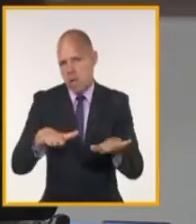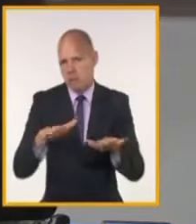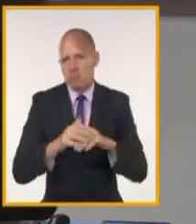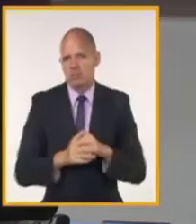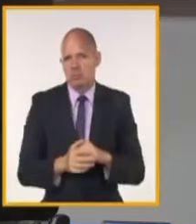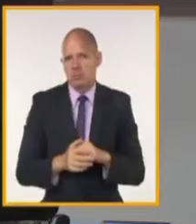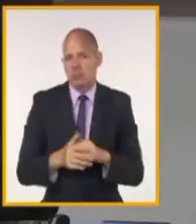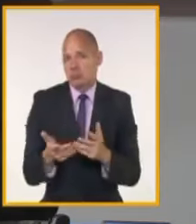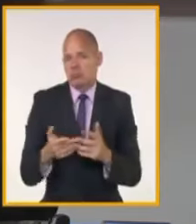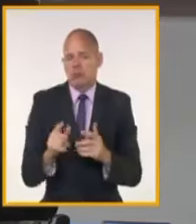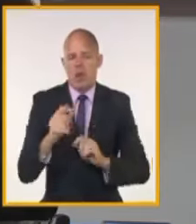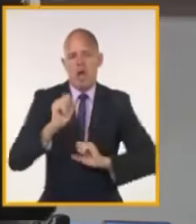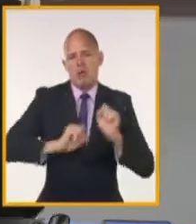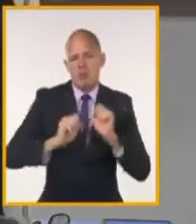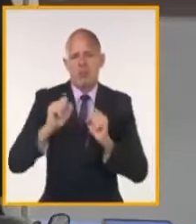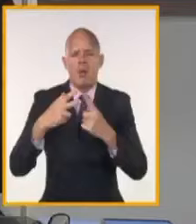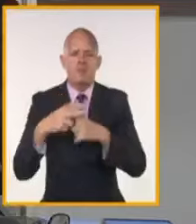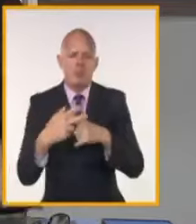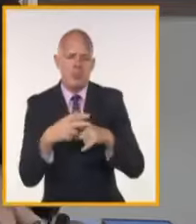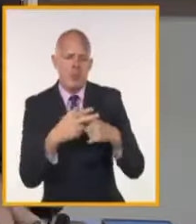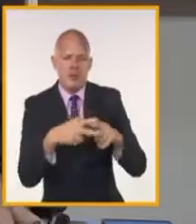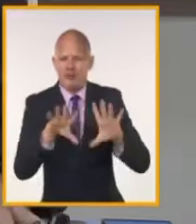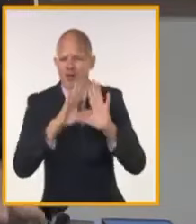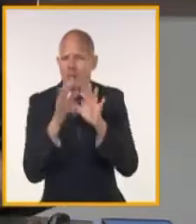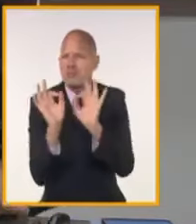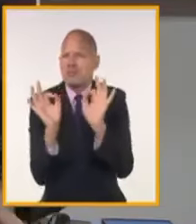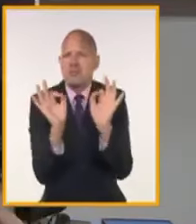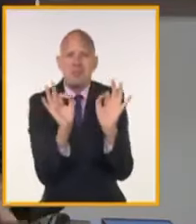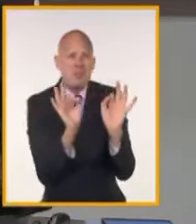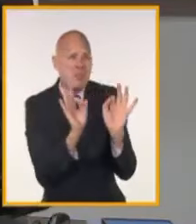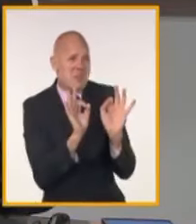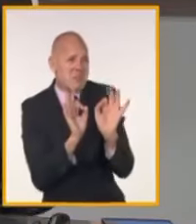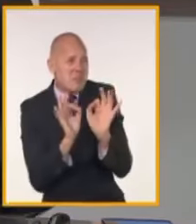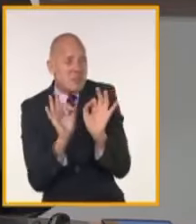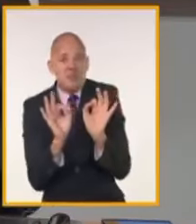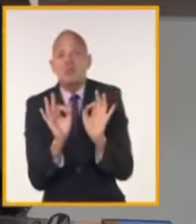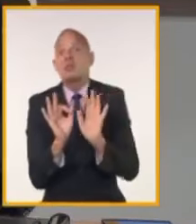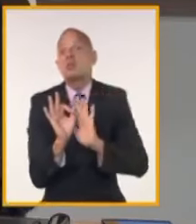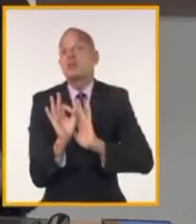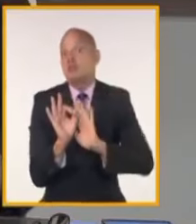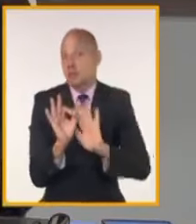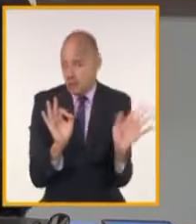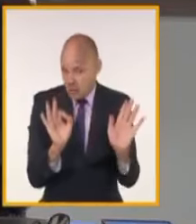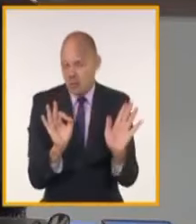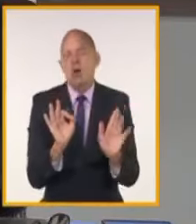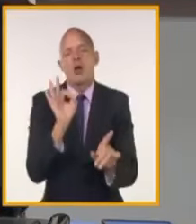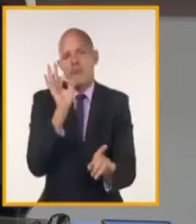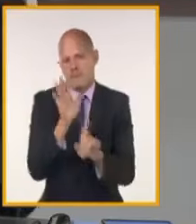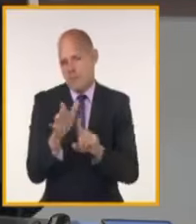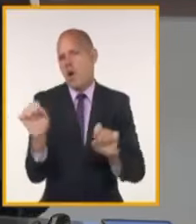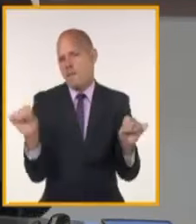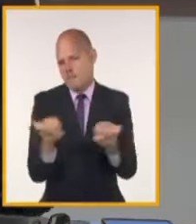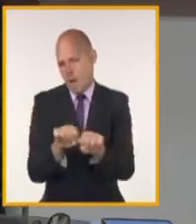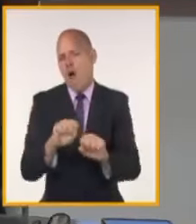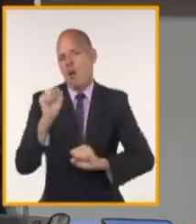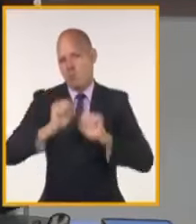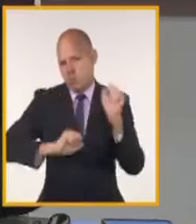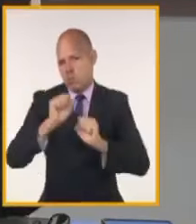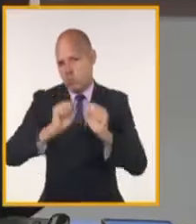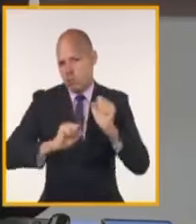esta pieza esta turbina esta bomba irla copiando y cuando ya tenemos ya más del 90 por de todos los